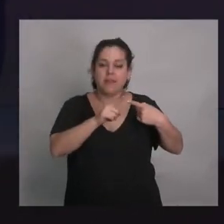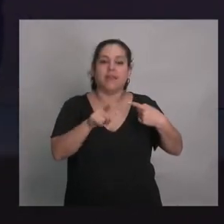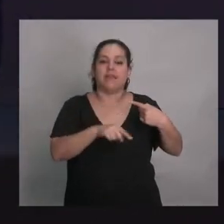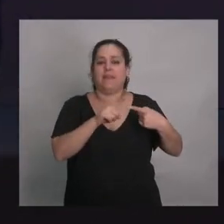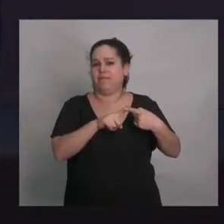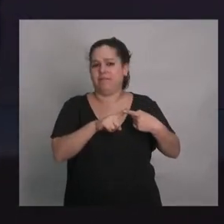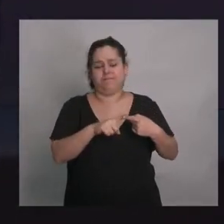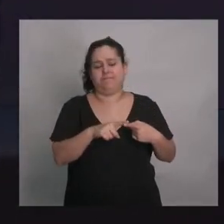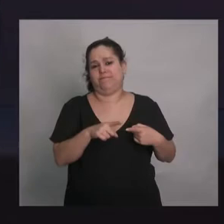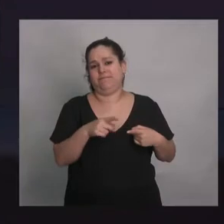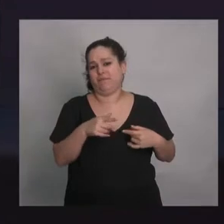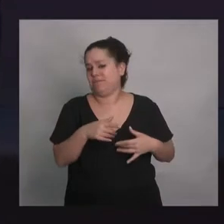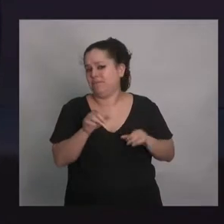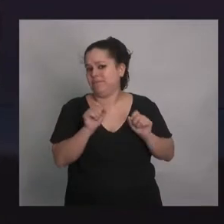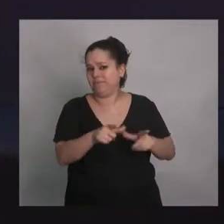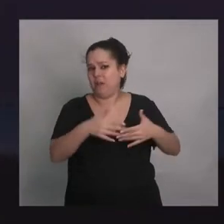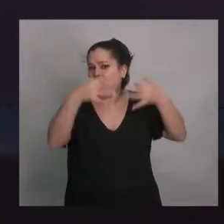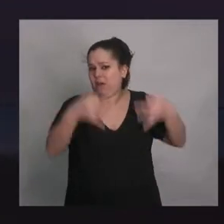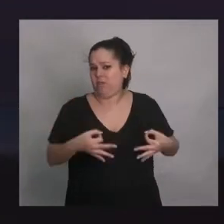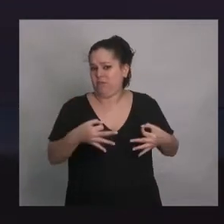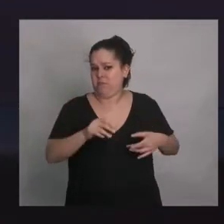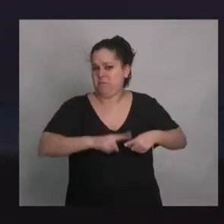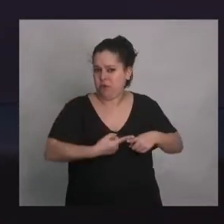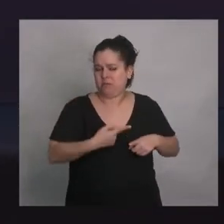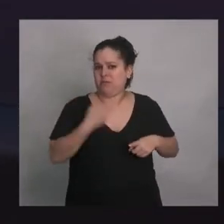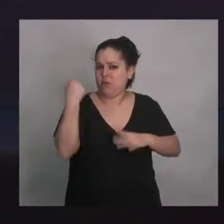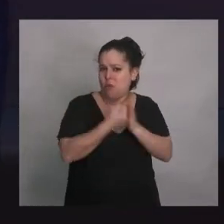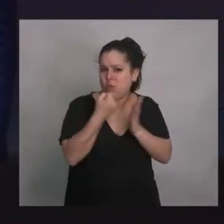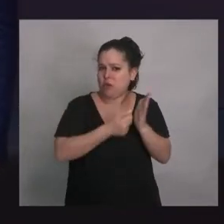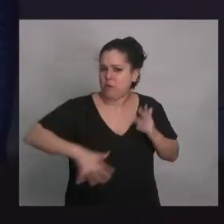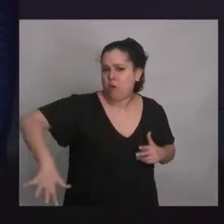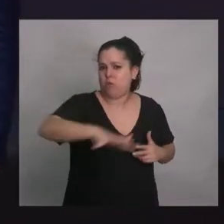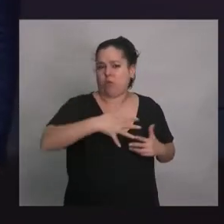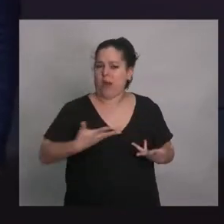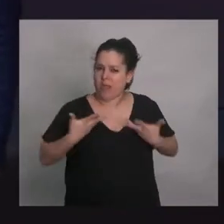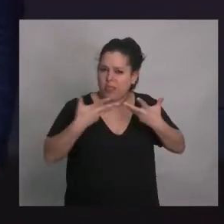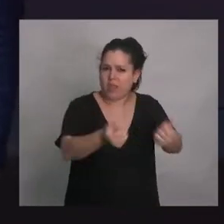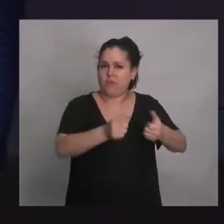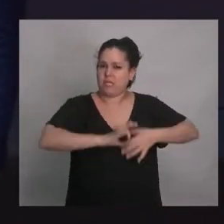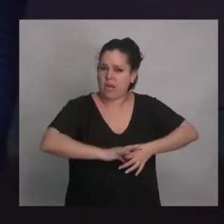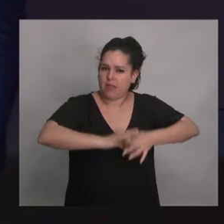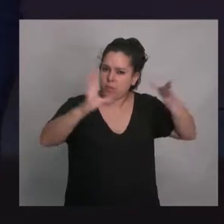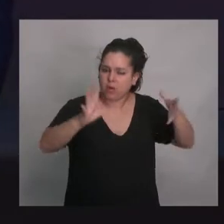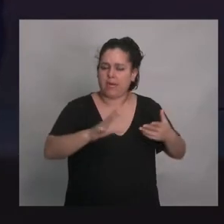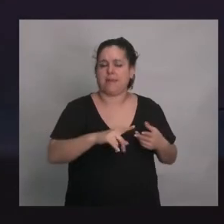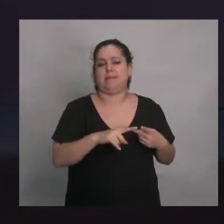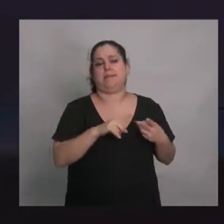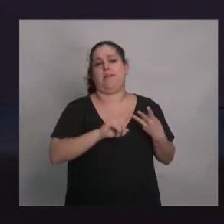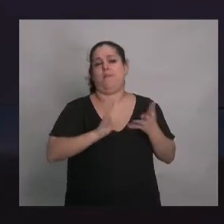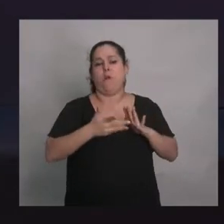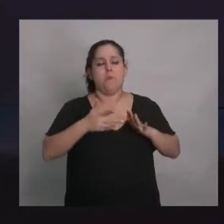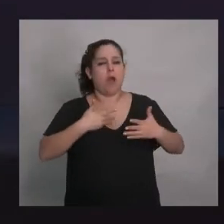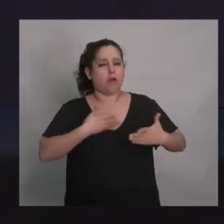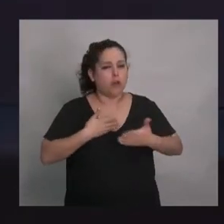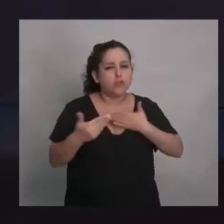indeleble vinculado a las luchas populares vinculados a la defensa de la democracia y a la construcción